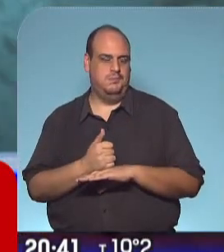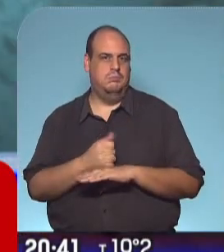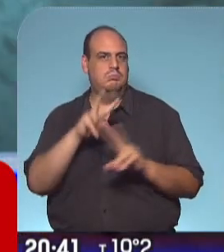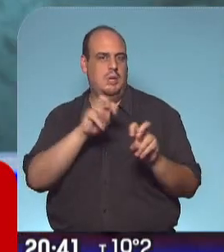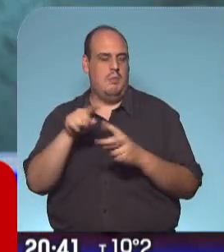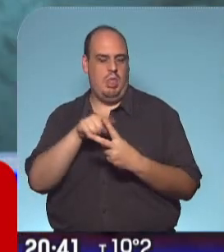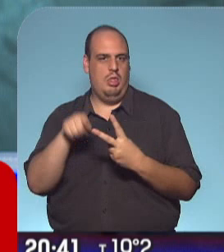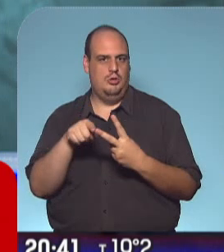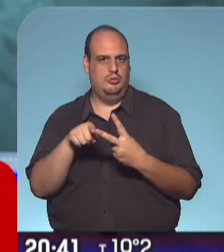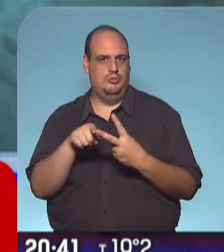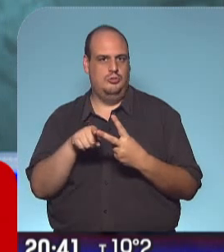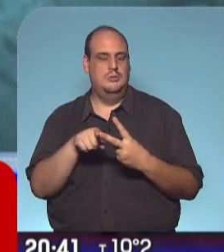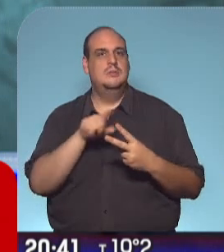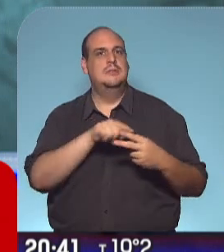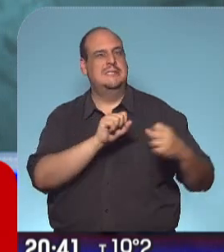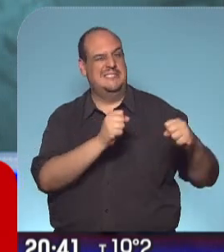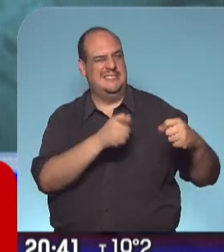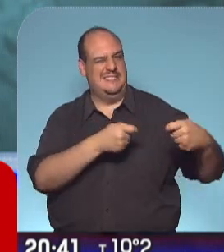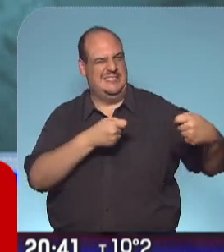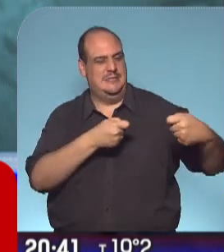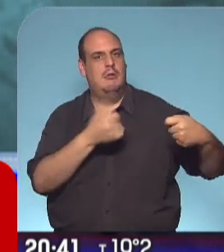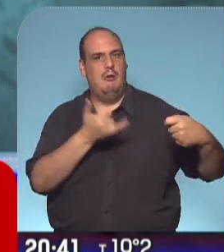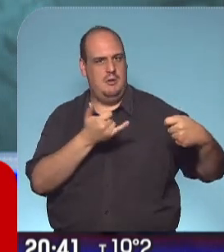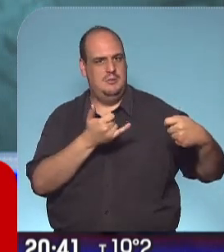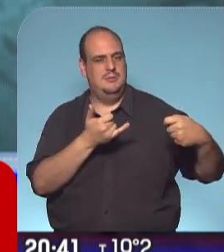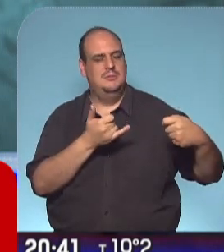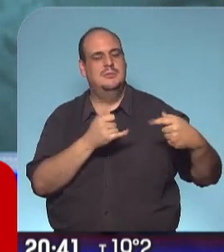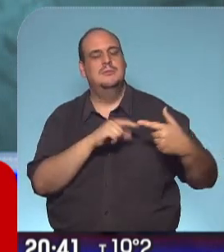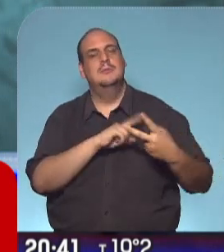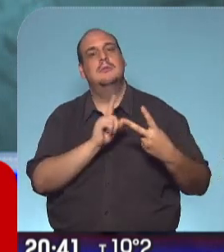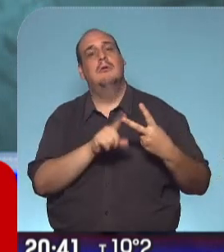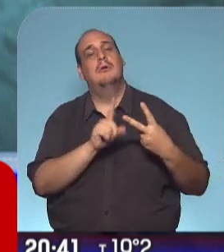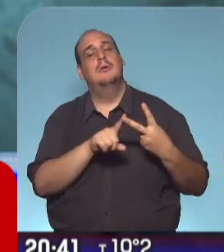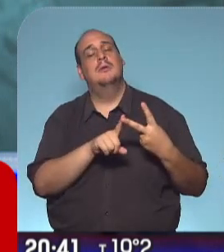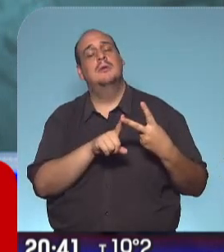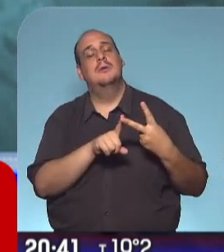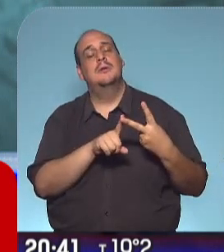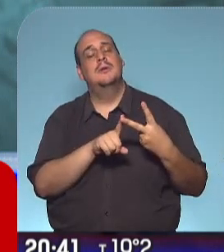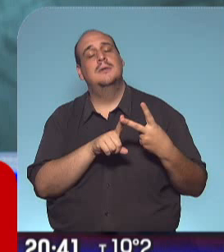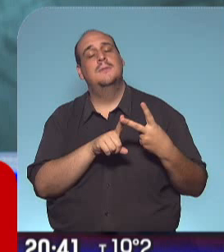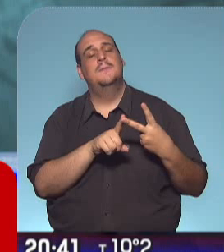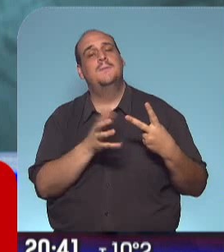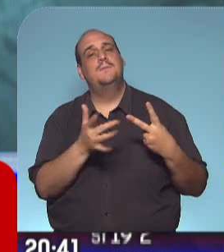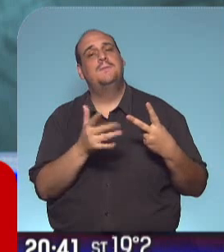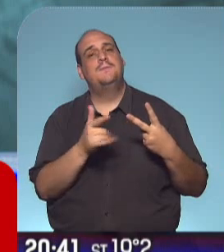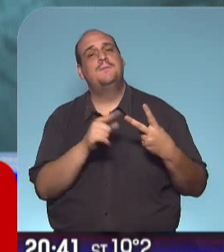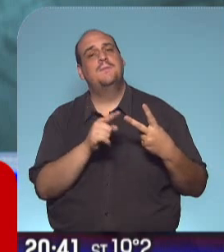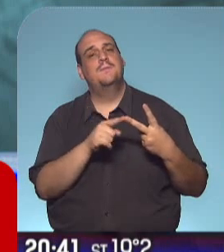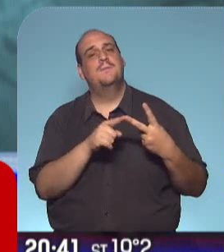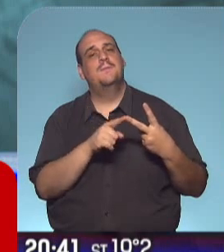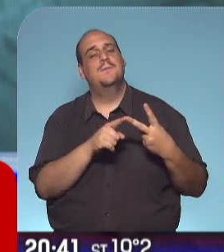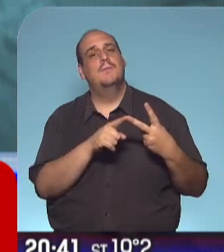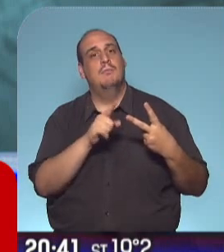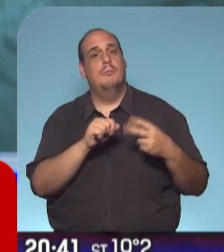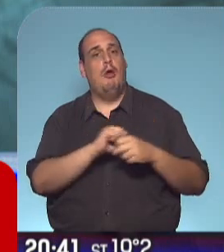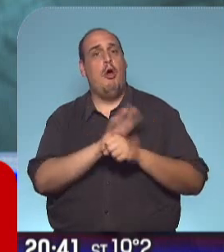cuestiones. Una, la tensión existente en la negociación y otra, cuando habló de lo que está dejando y lo que dejará